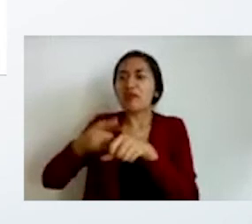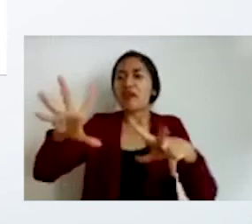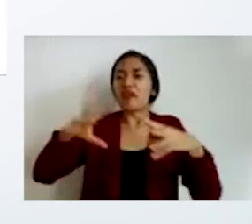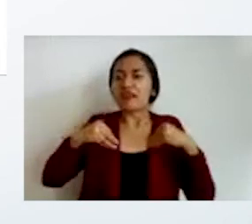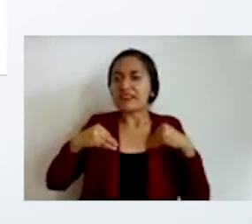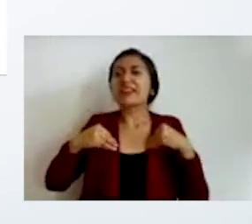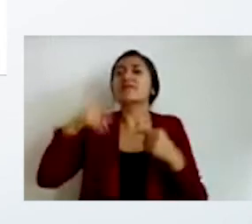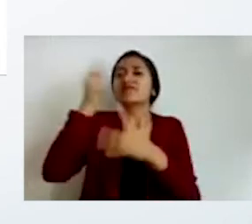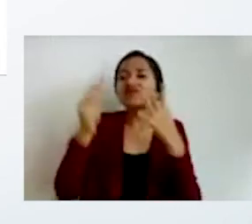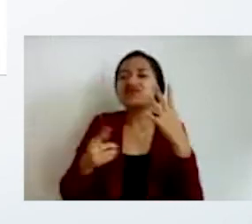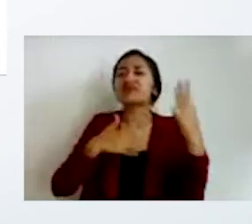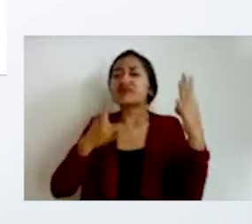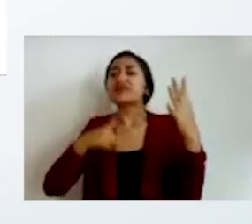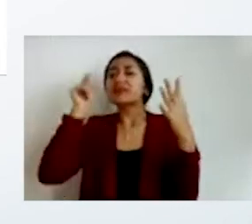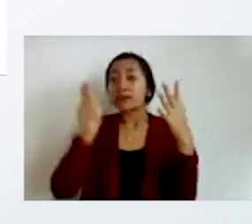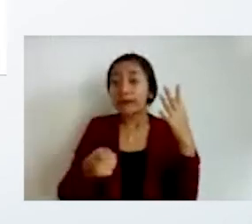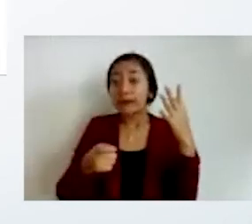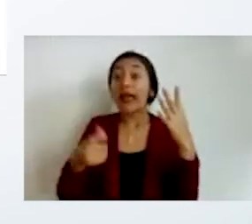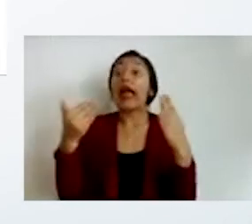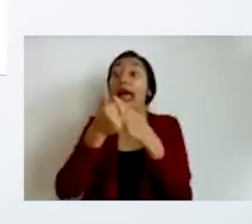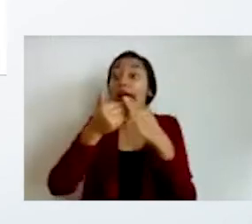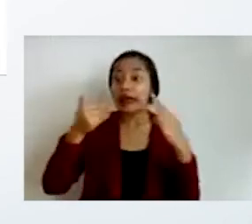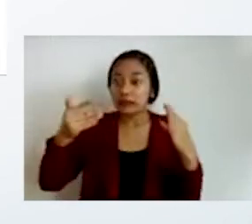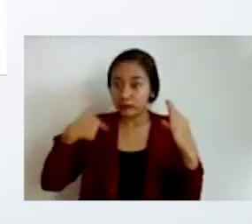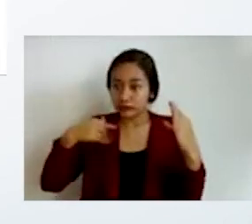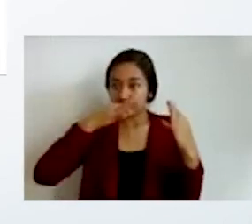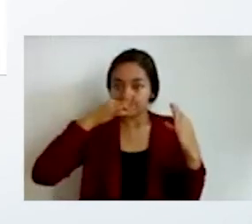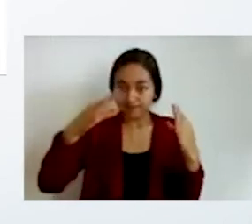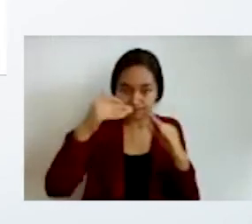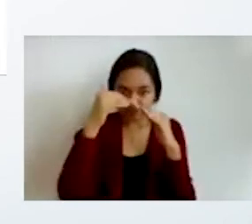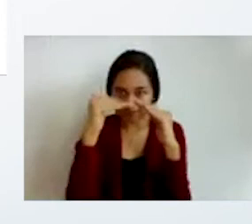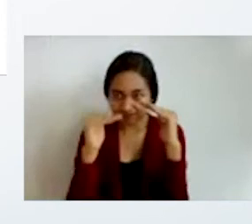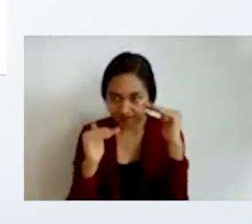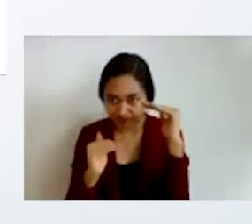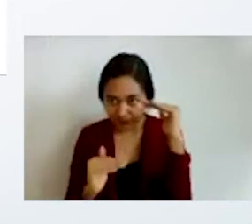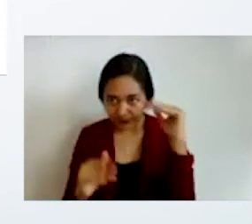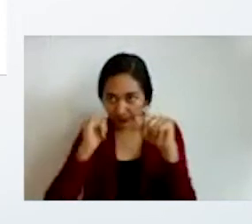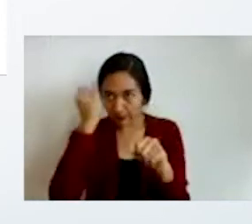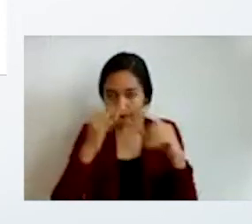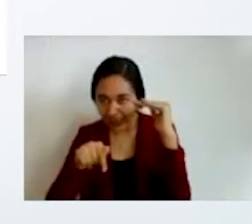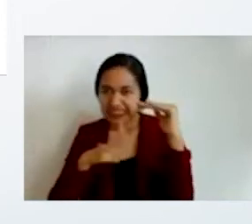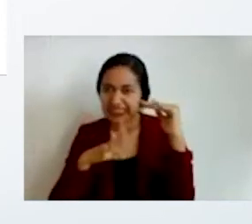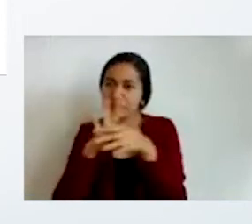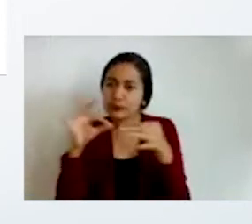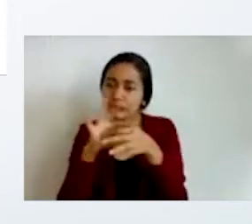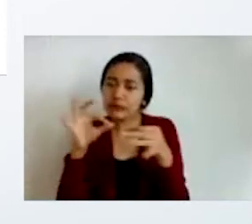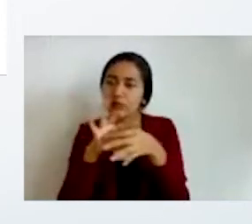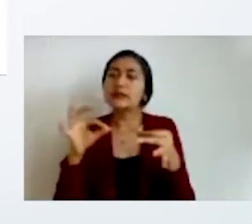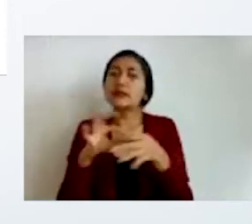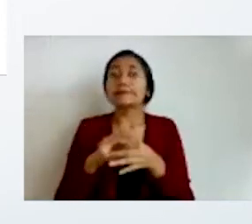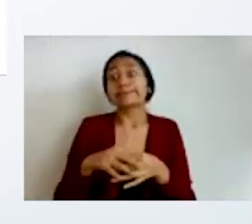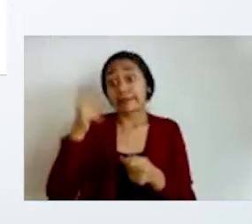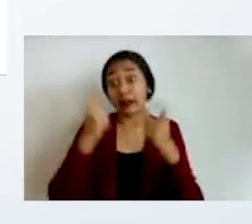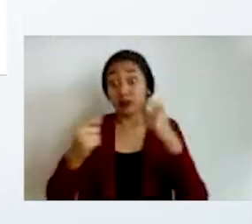quiero hacer es con respecto a lo que está en la parte baja de la lámina, que hemos sintetizado en la definición de caso